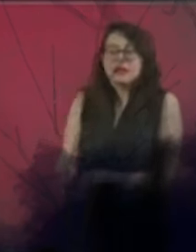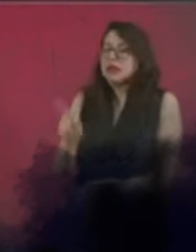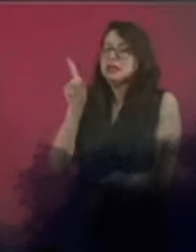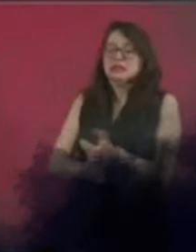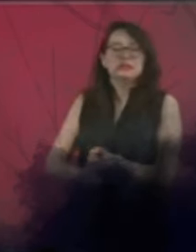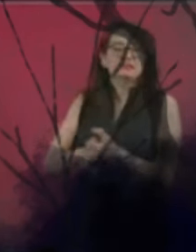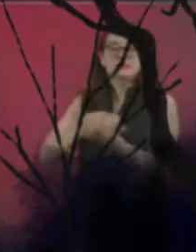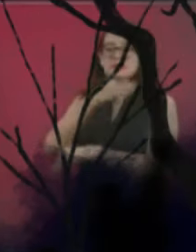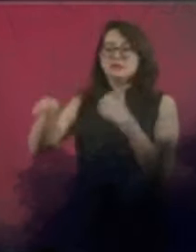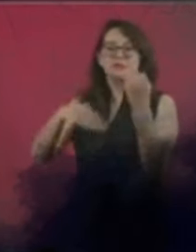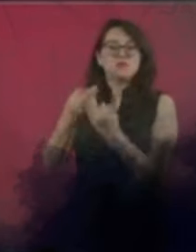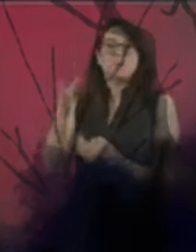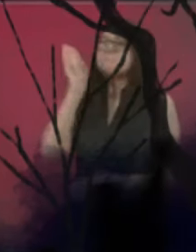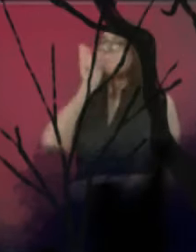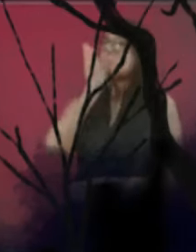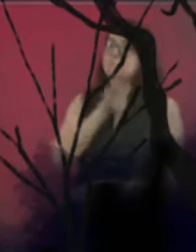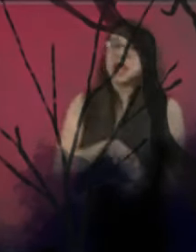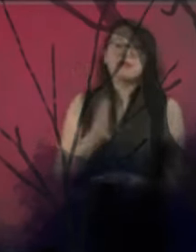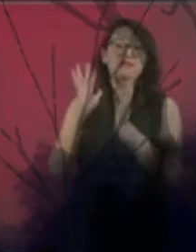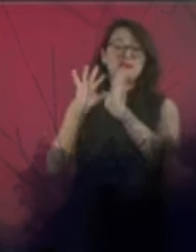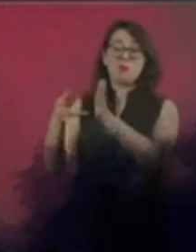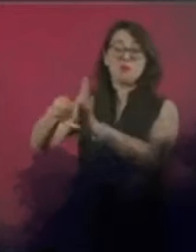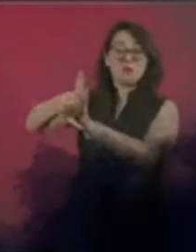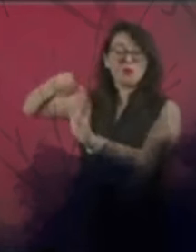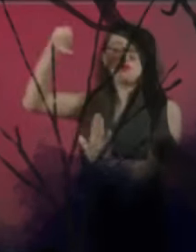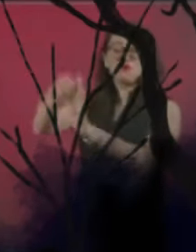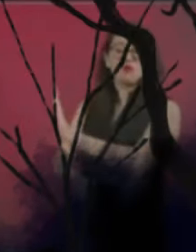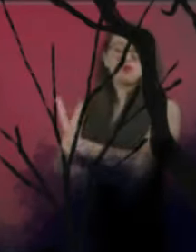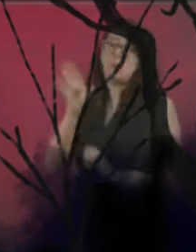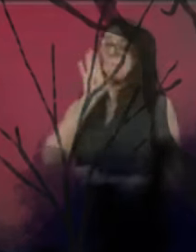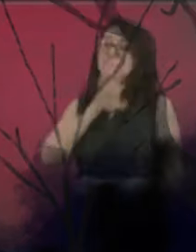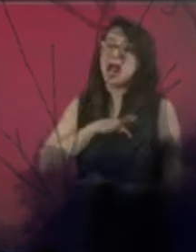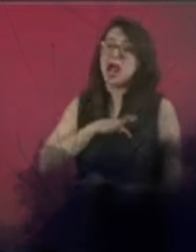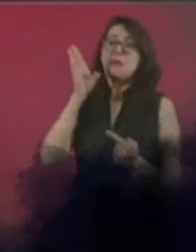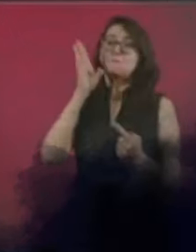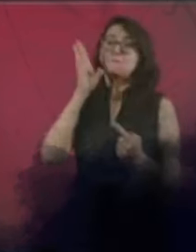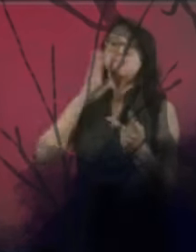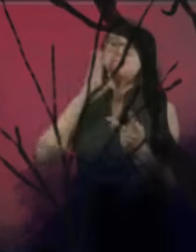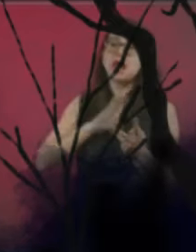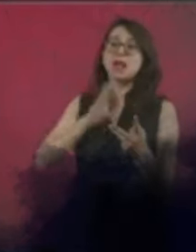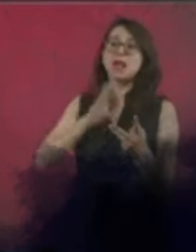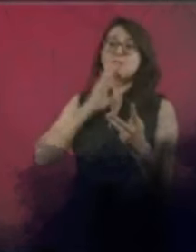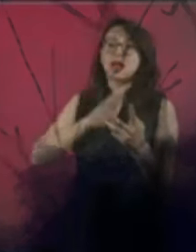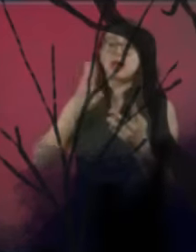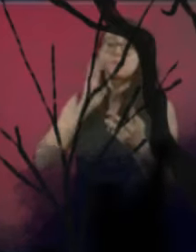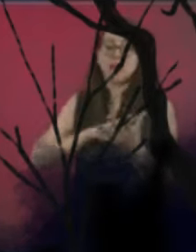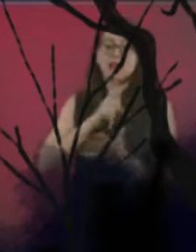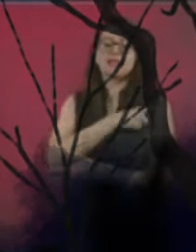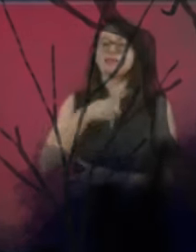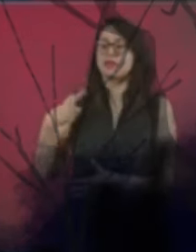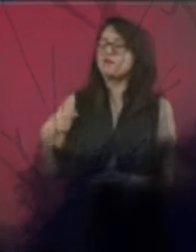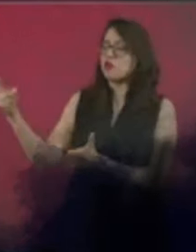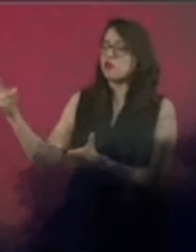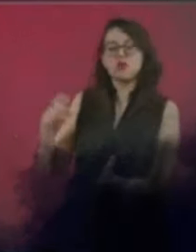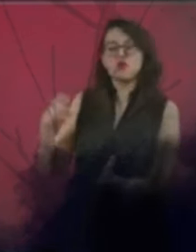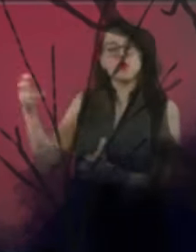que no puede imponer en lugar de Saldívar a Yasmín Esquivel, entonces sí, los culpables de todo el drama, de toda la